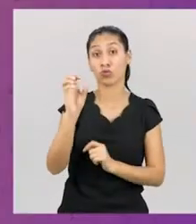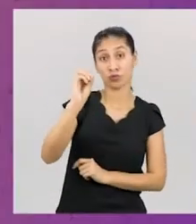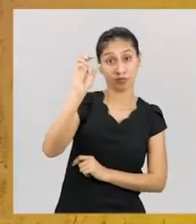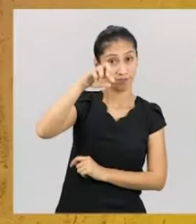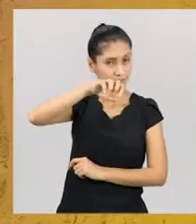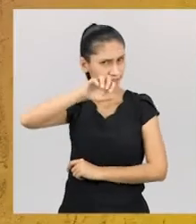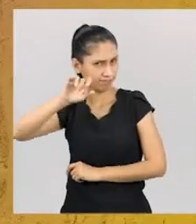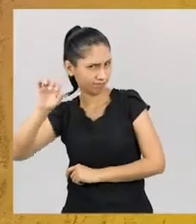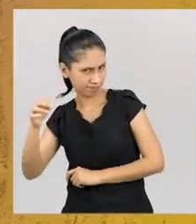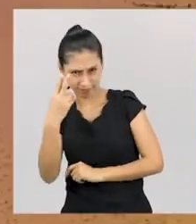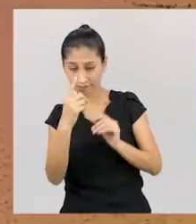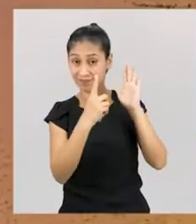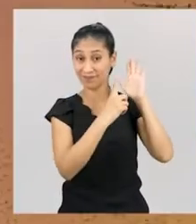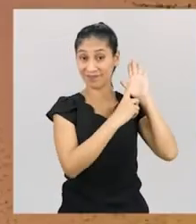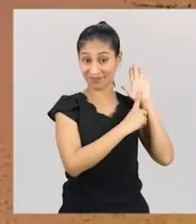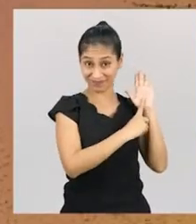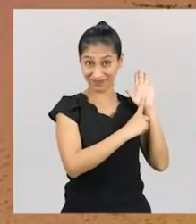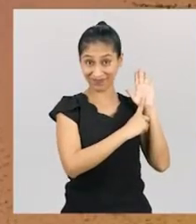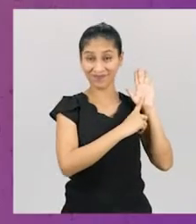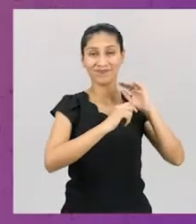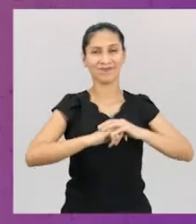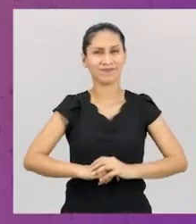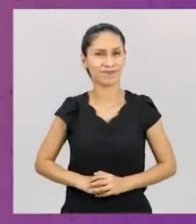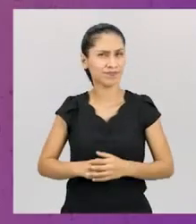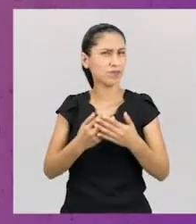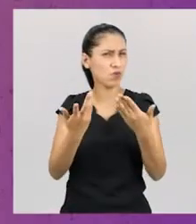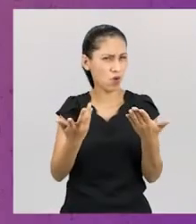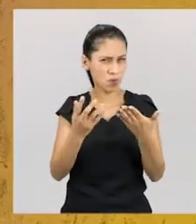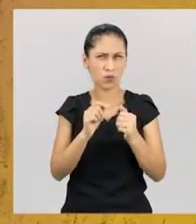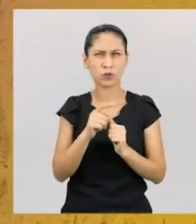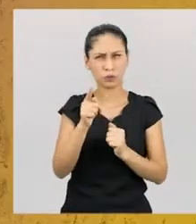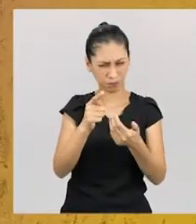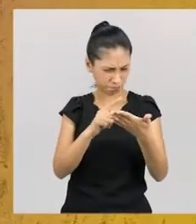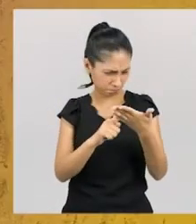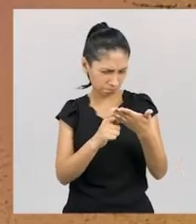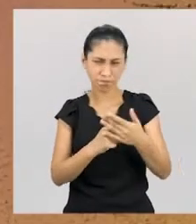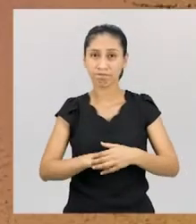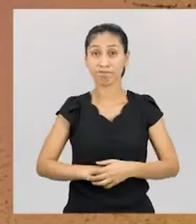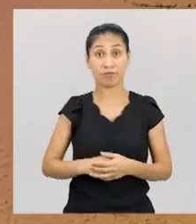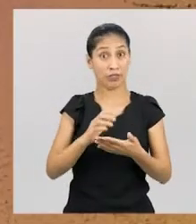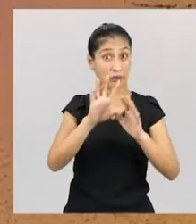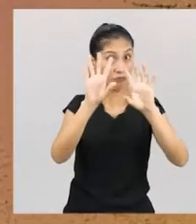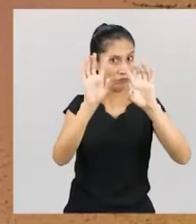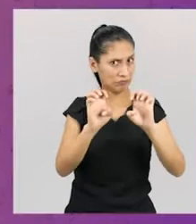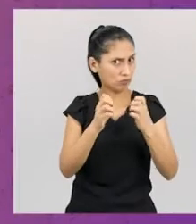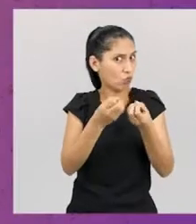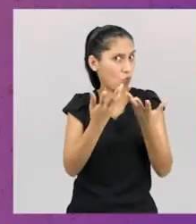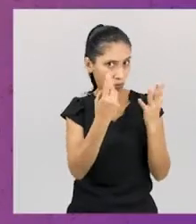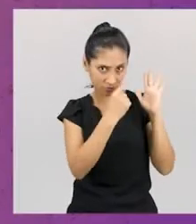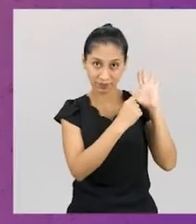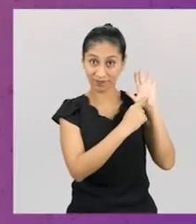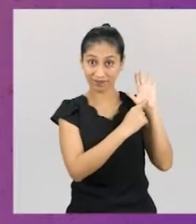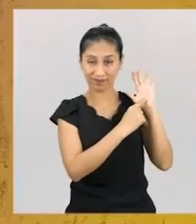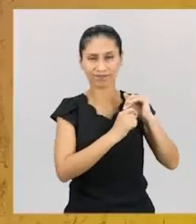operaciones. Plantear estrategias para la resolución de situaciones que se plantean en un examen de